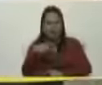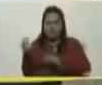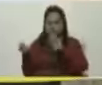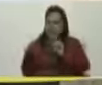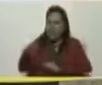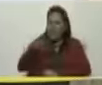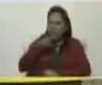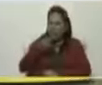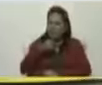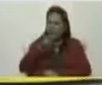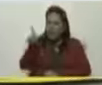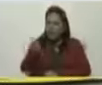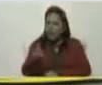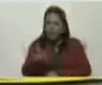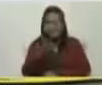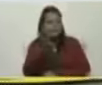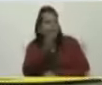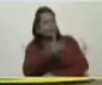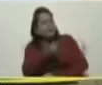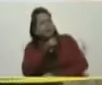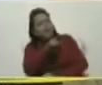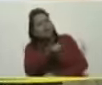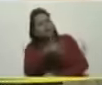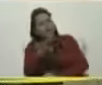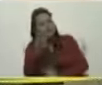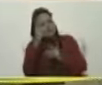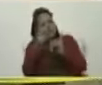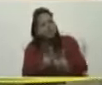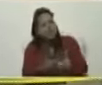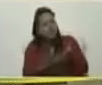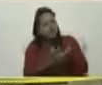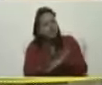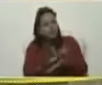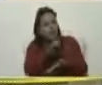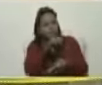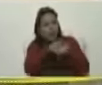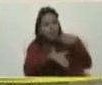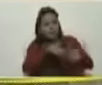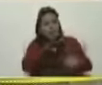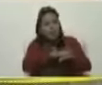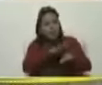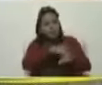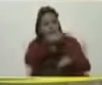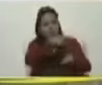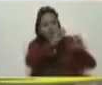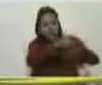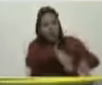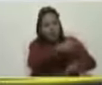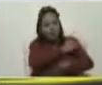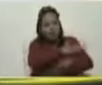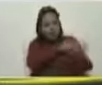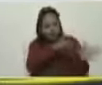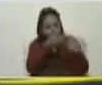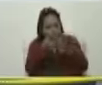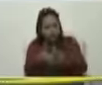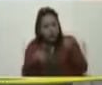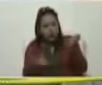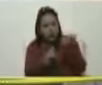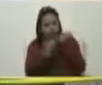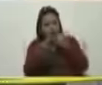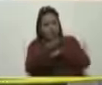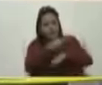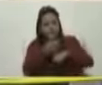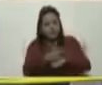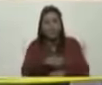preguntaban, Carlos, pero ¿cuál es tu opinión para tú dar este paso? ¿Qué te lleva a dar este paso? Y le decía, primero, la